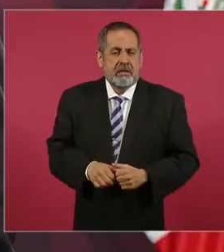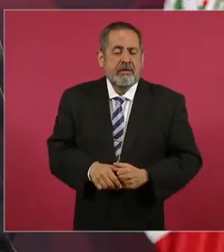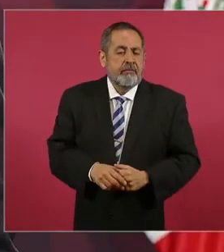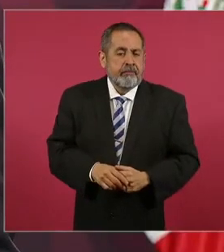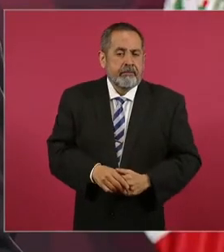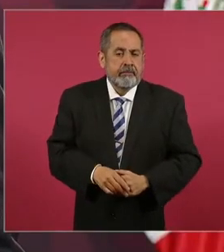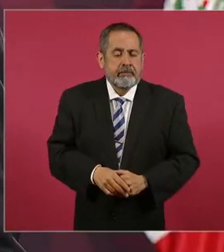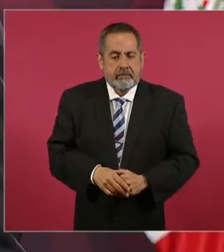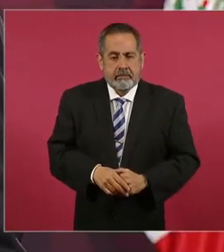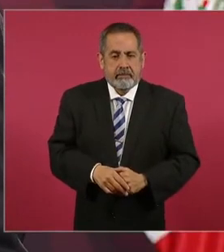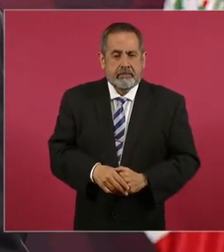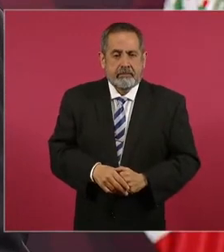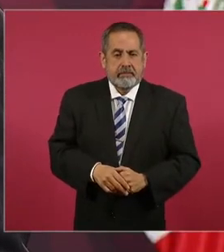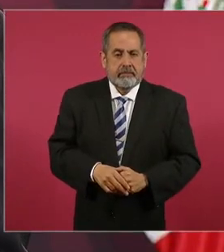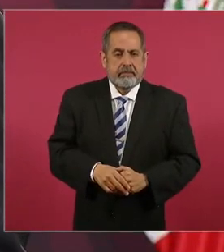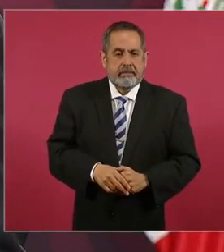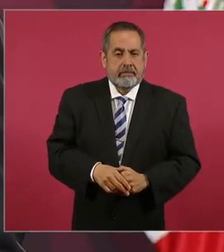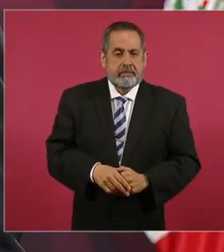diversidad